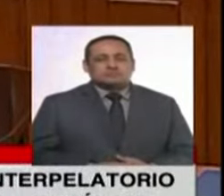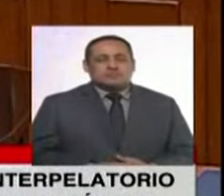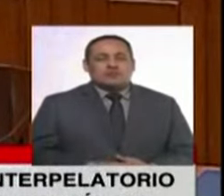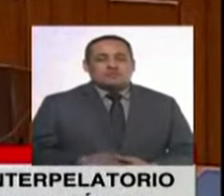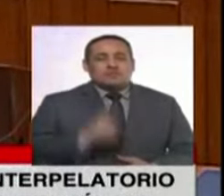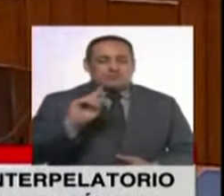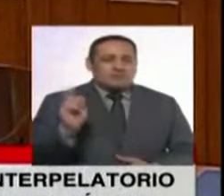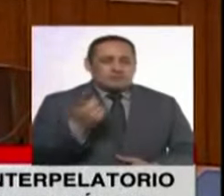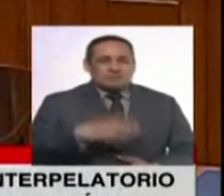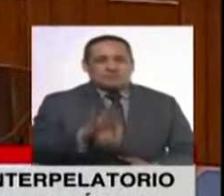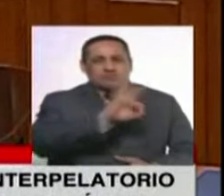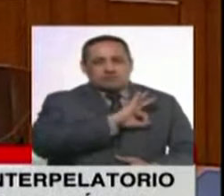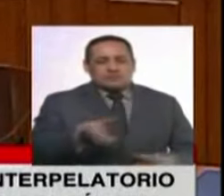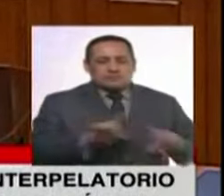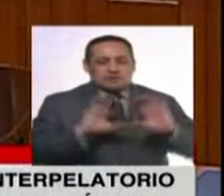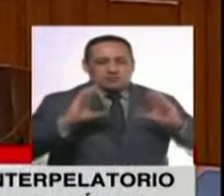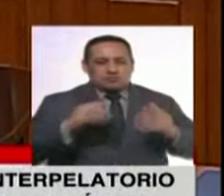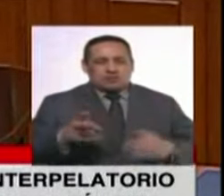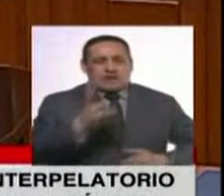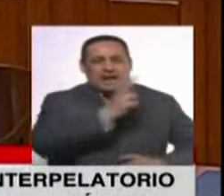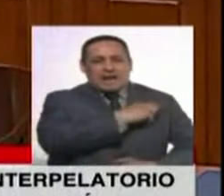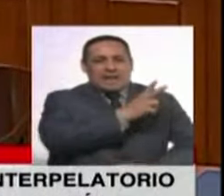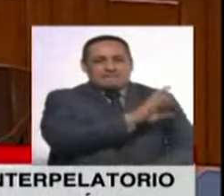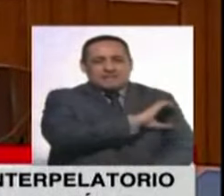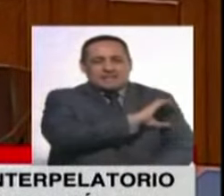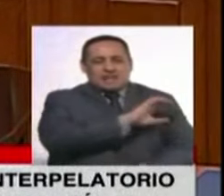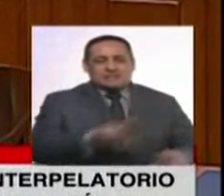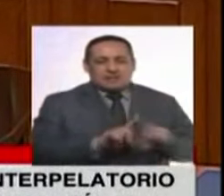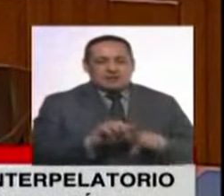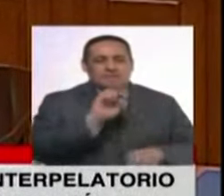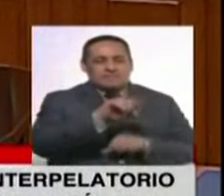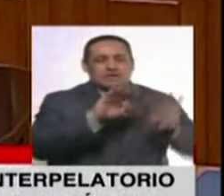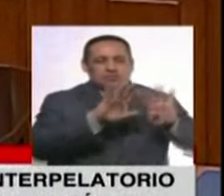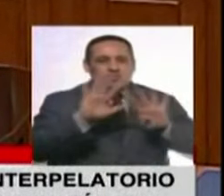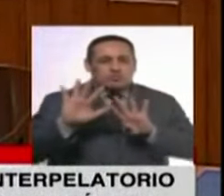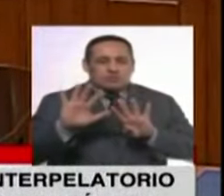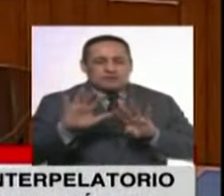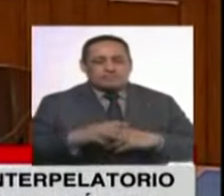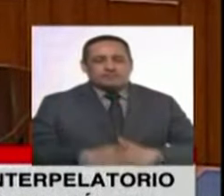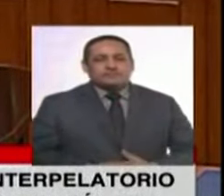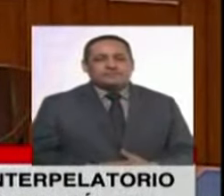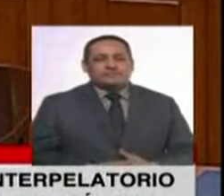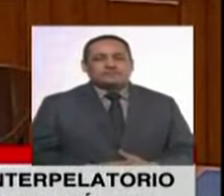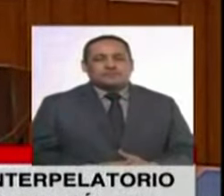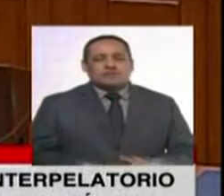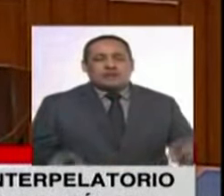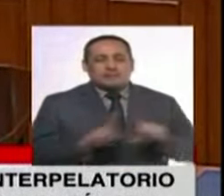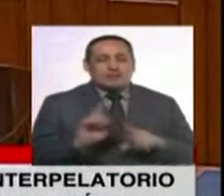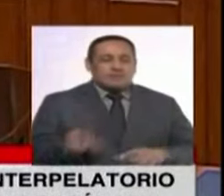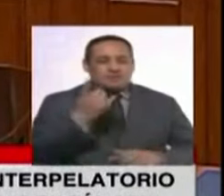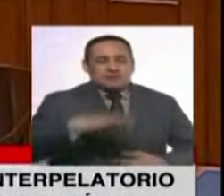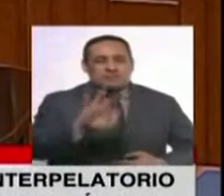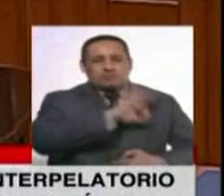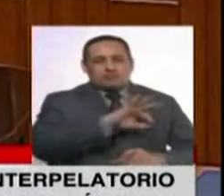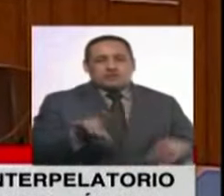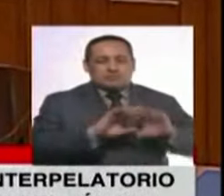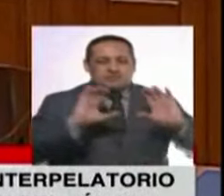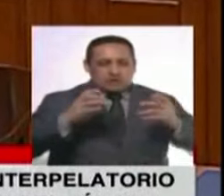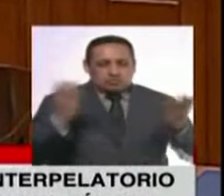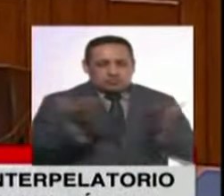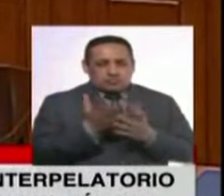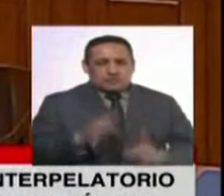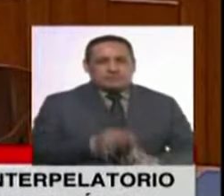fue el primer puesto en el curso de capitales en el año 1999 fue el primer puesto del curso